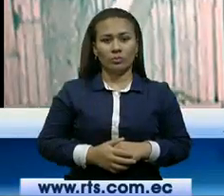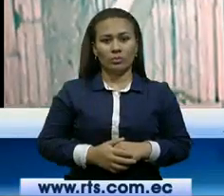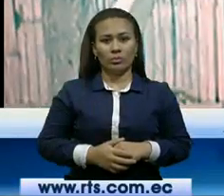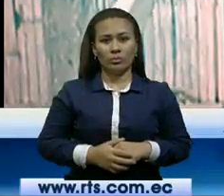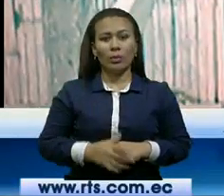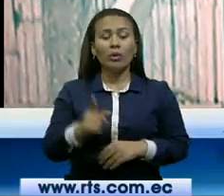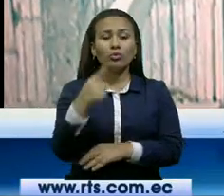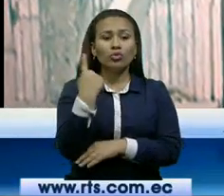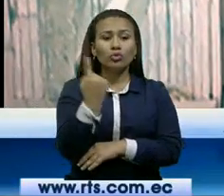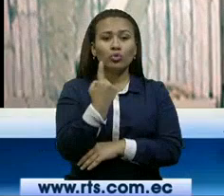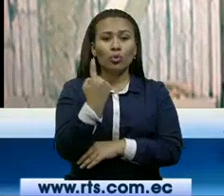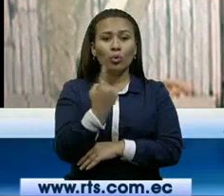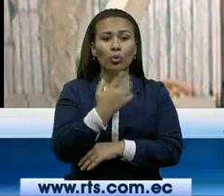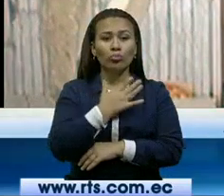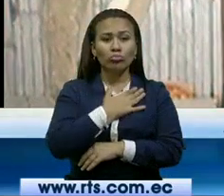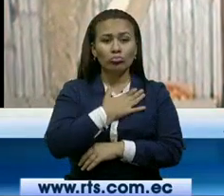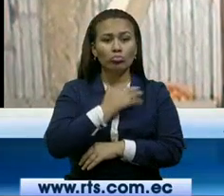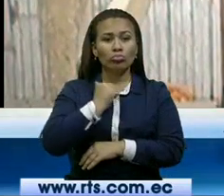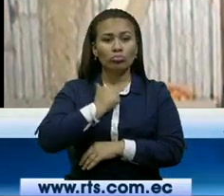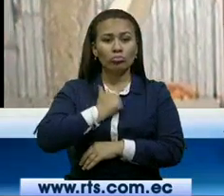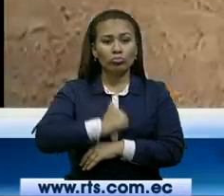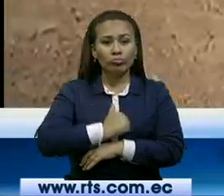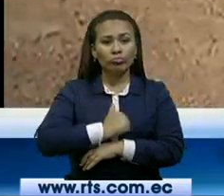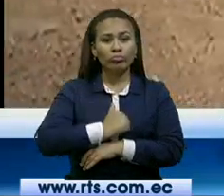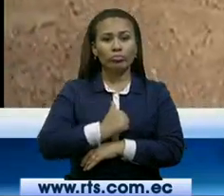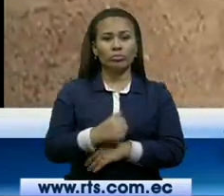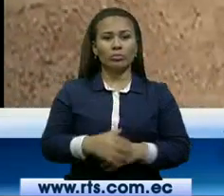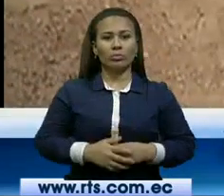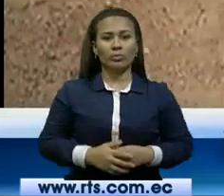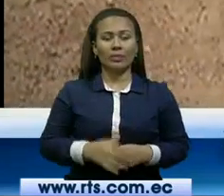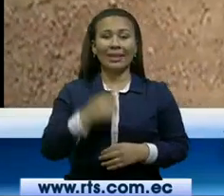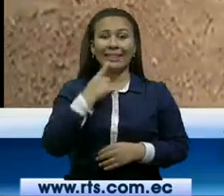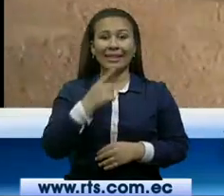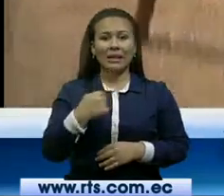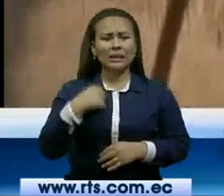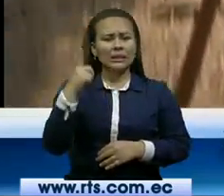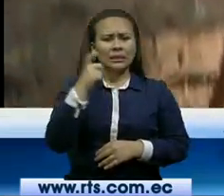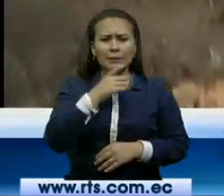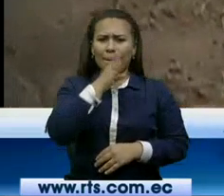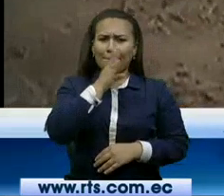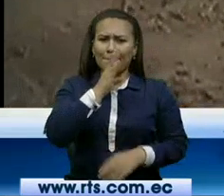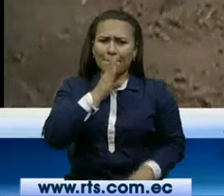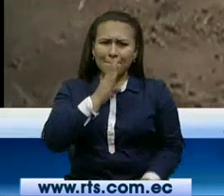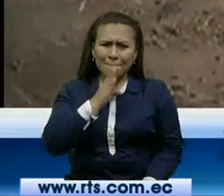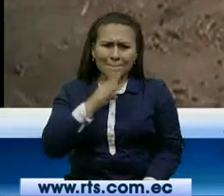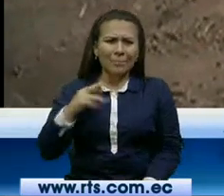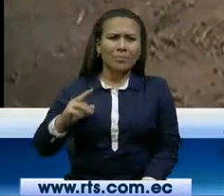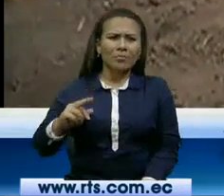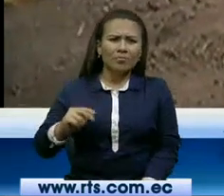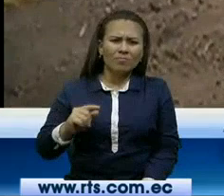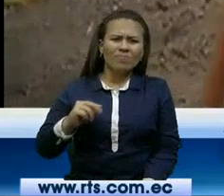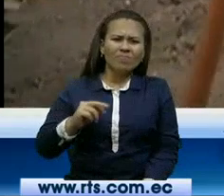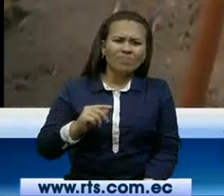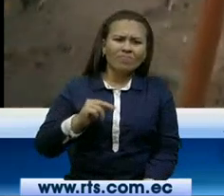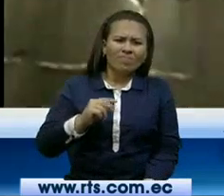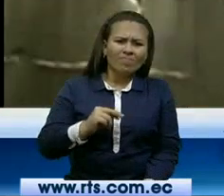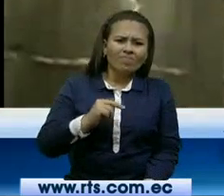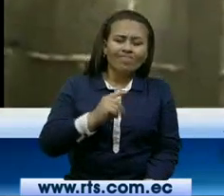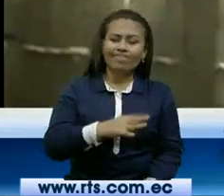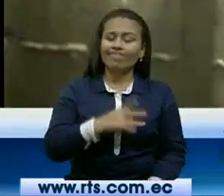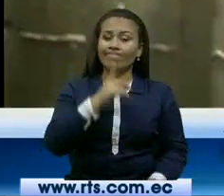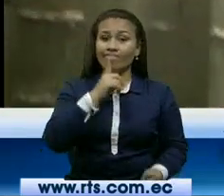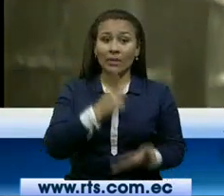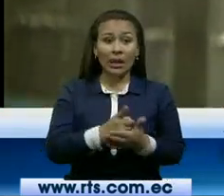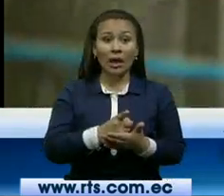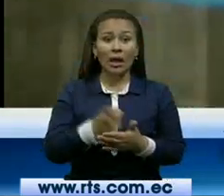La soledad parece ser su única compañía. Le queda la valentía como motivación para salir adelante, a pesar de